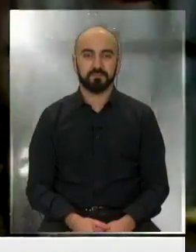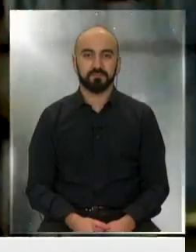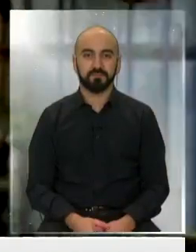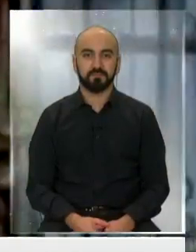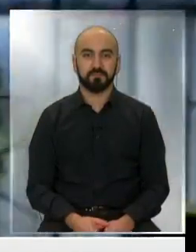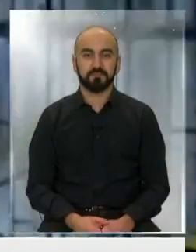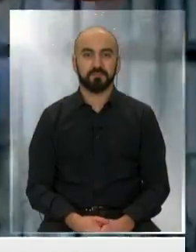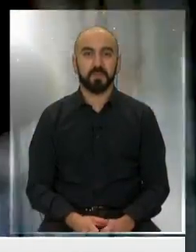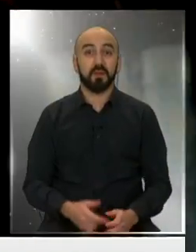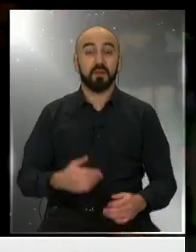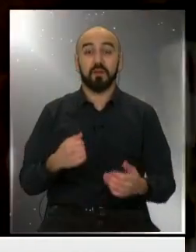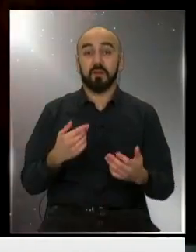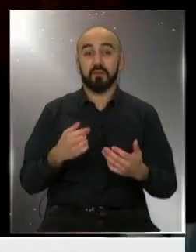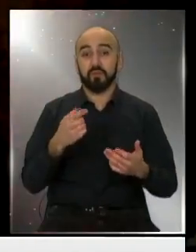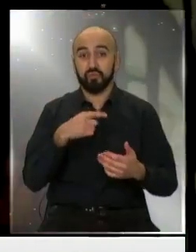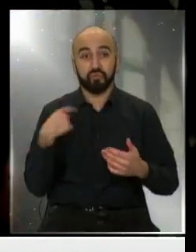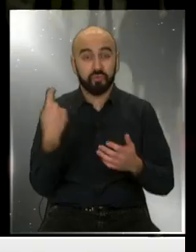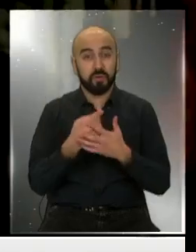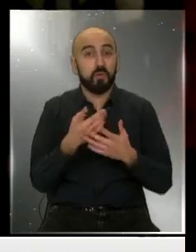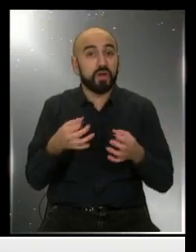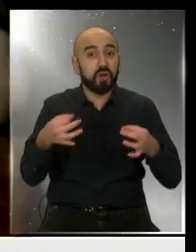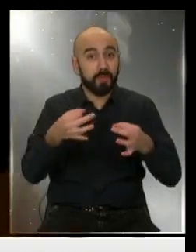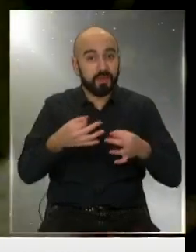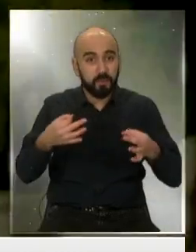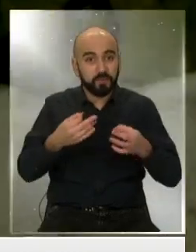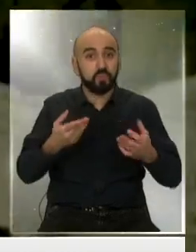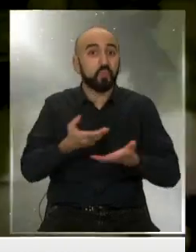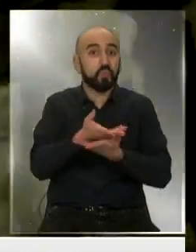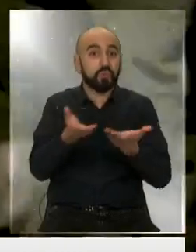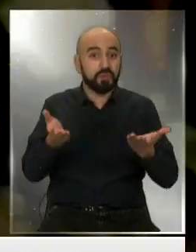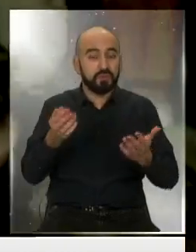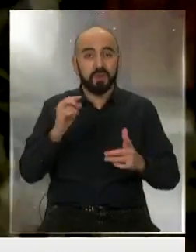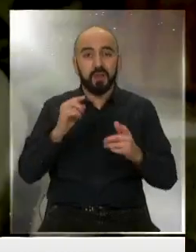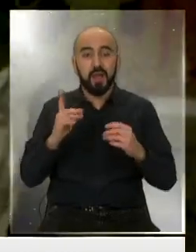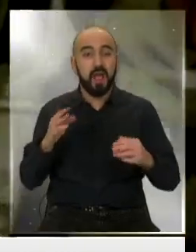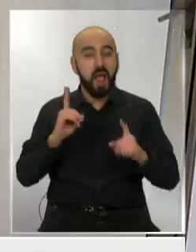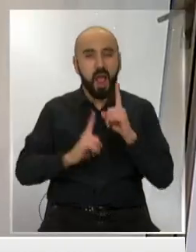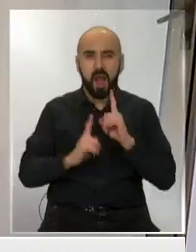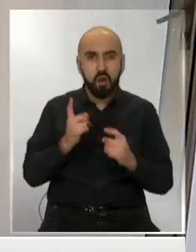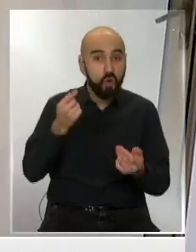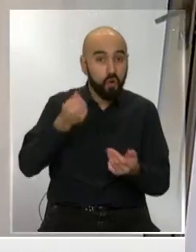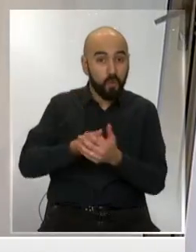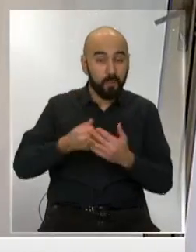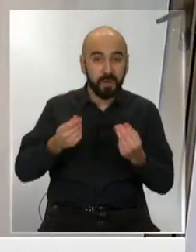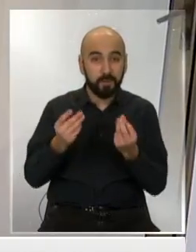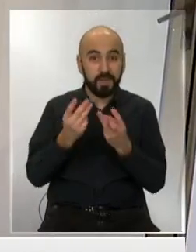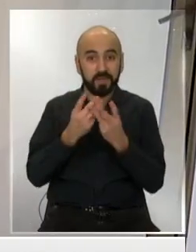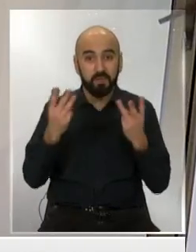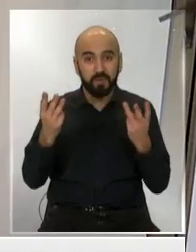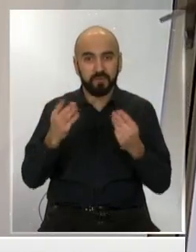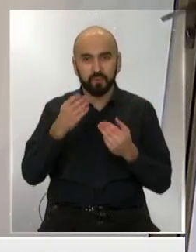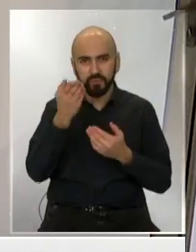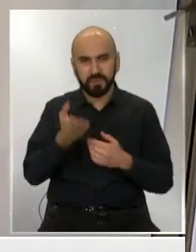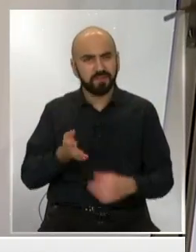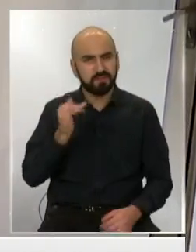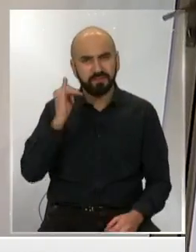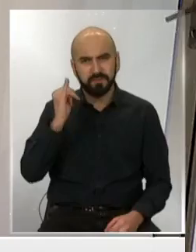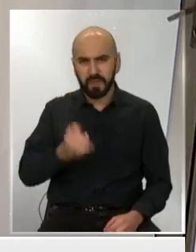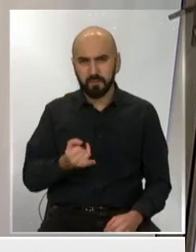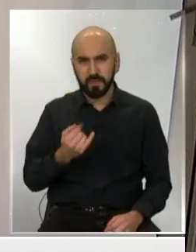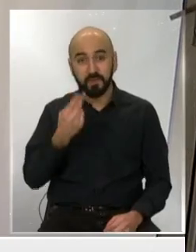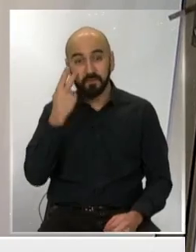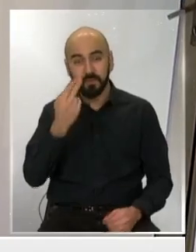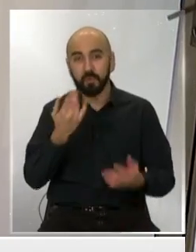Cuando nosotros recomendamos, cuando usted vaya a hacer algún tipo de compra a través de la web, siempre privilegia